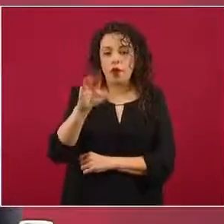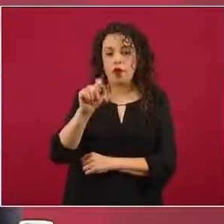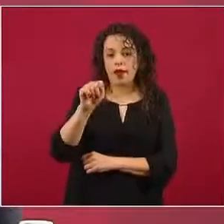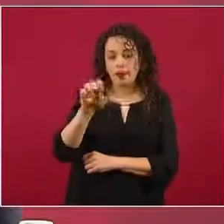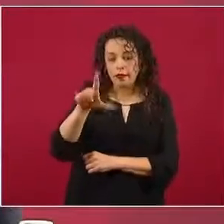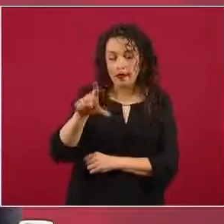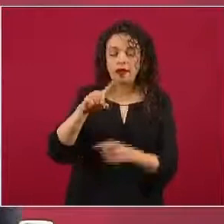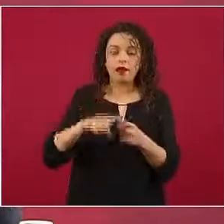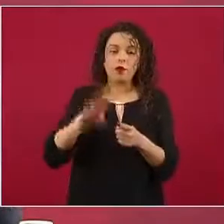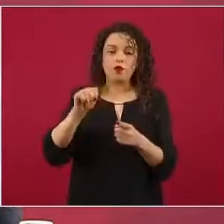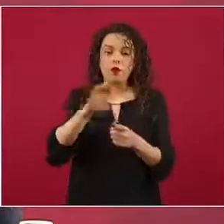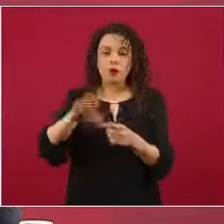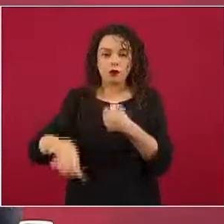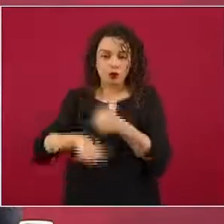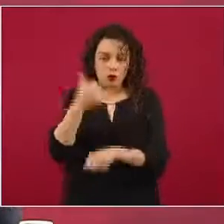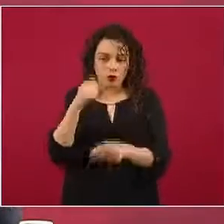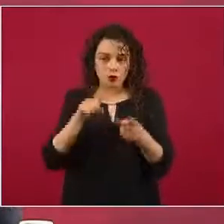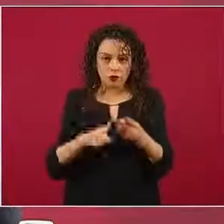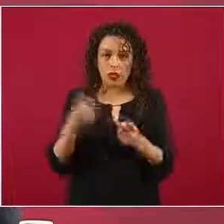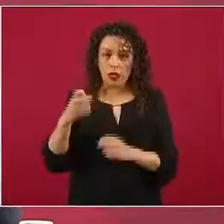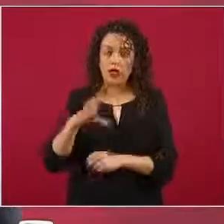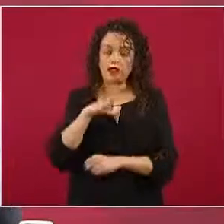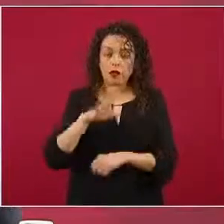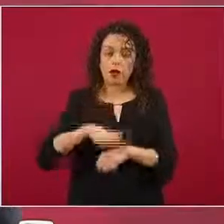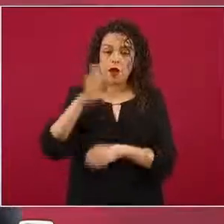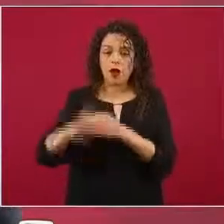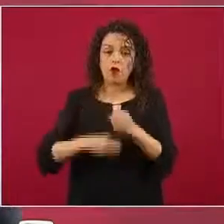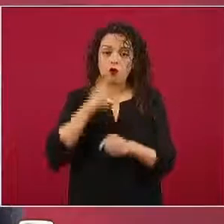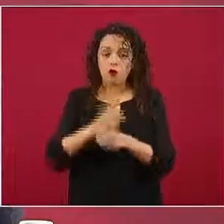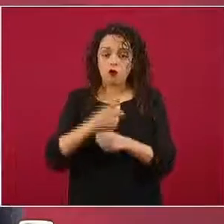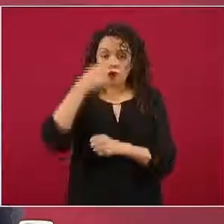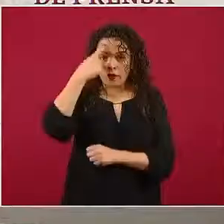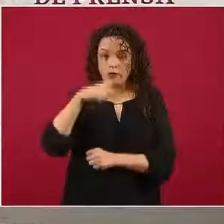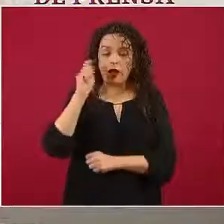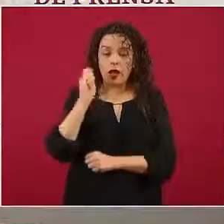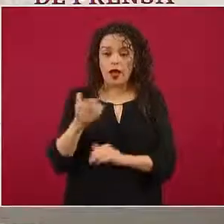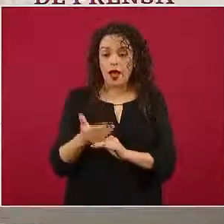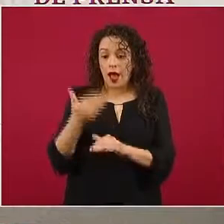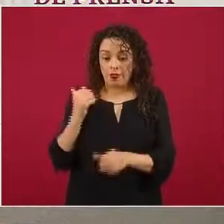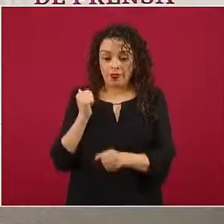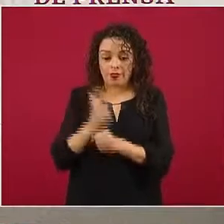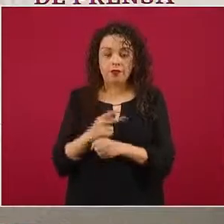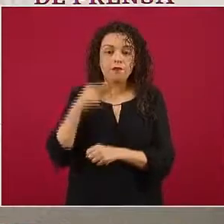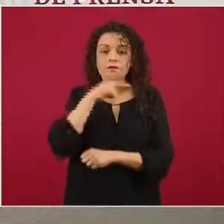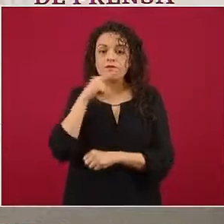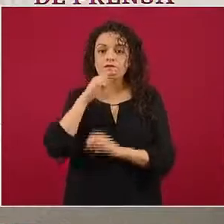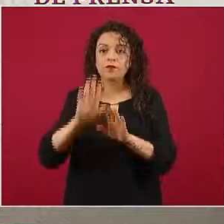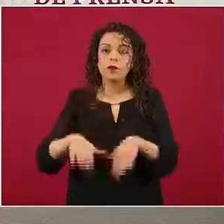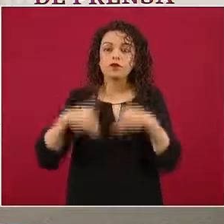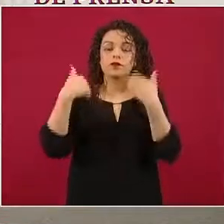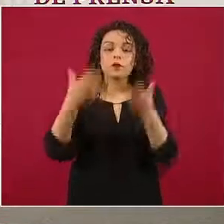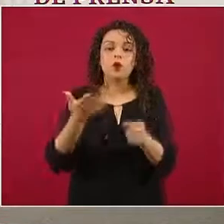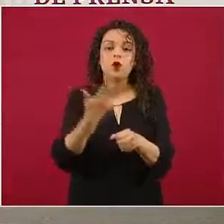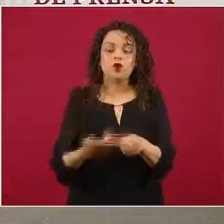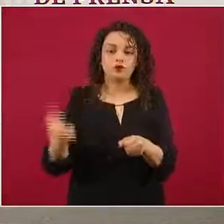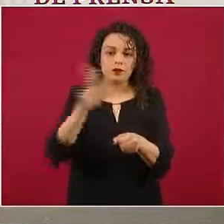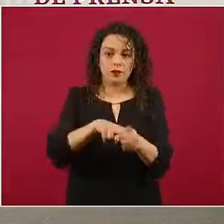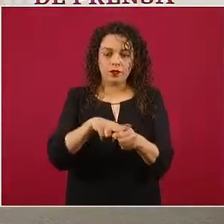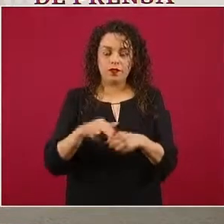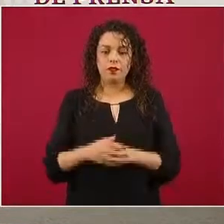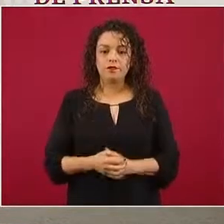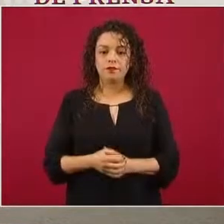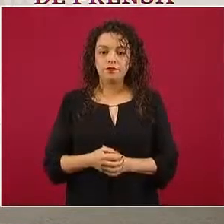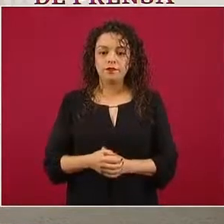podamos tener mejor oportunidad y poder llegar más pronto a una unidad. Si